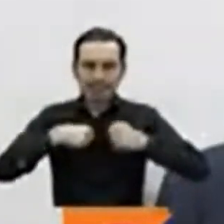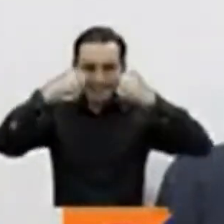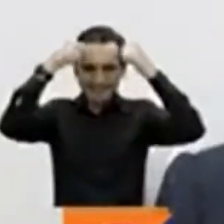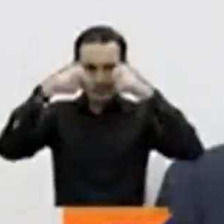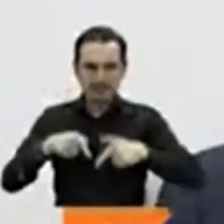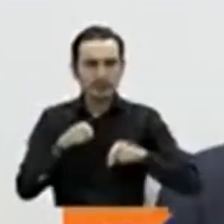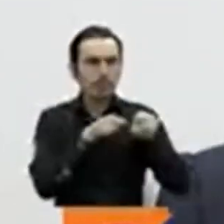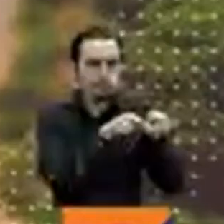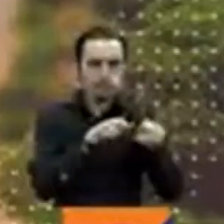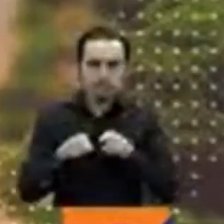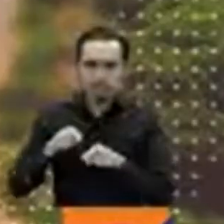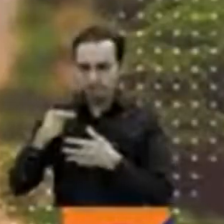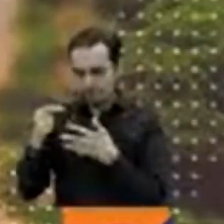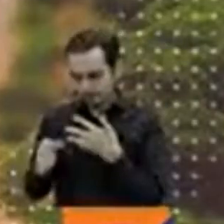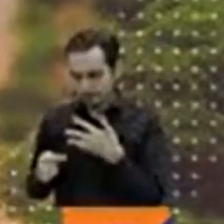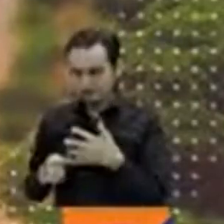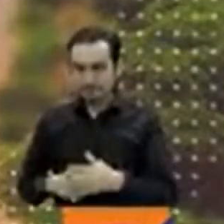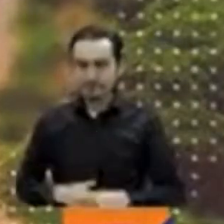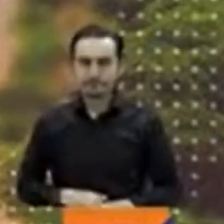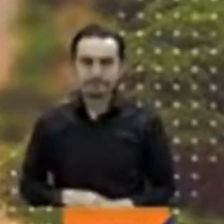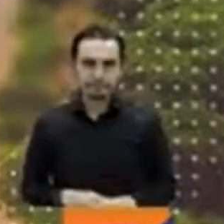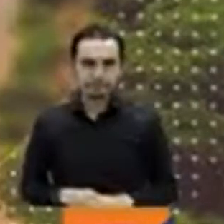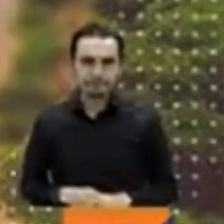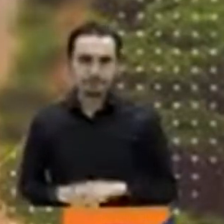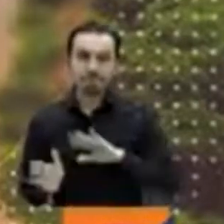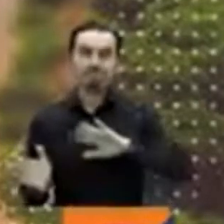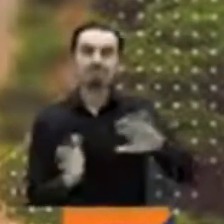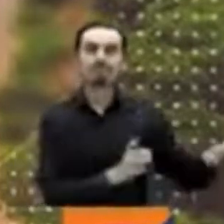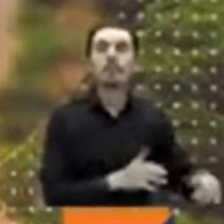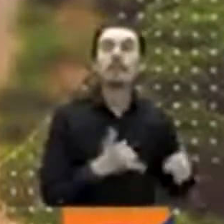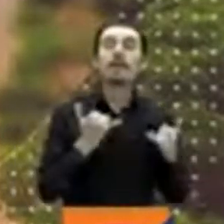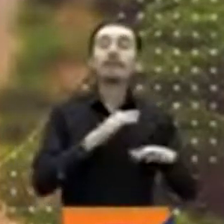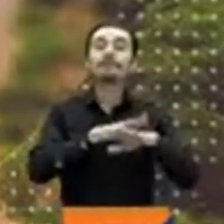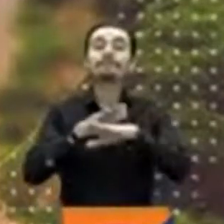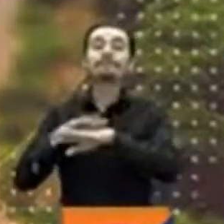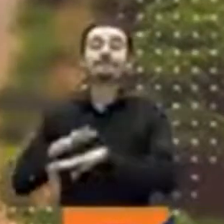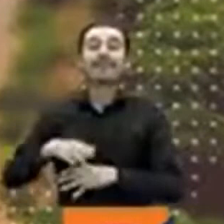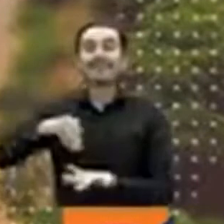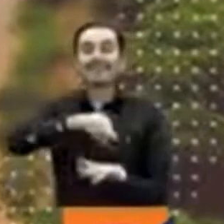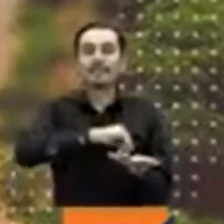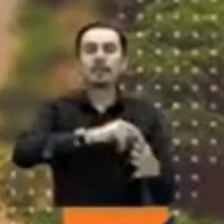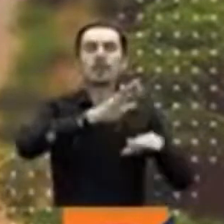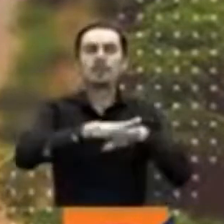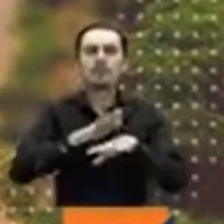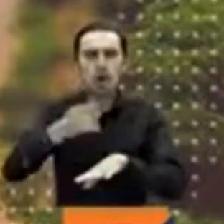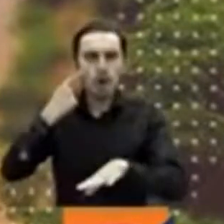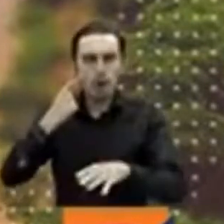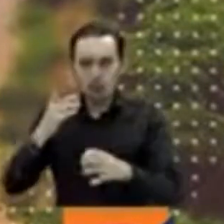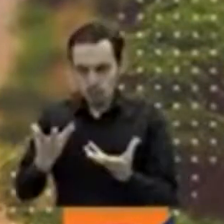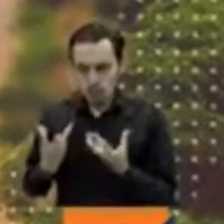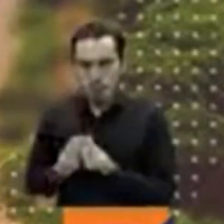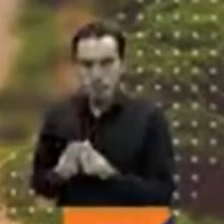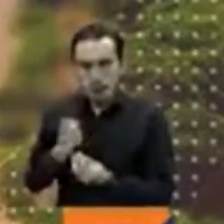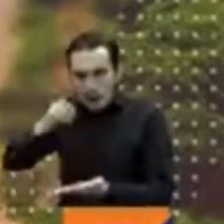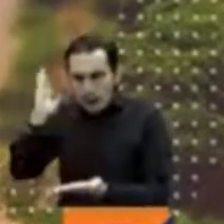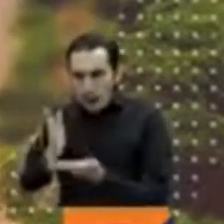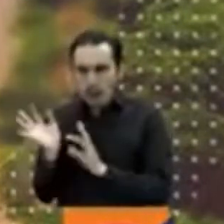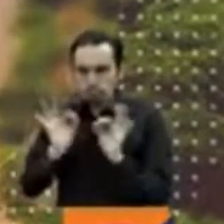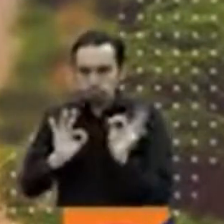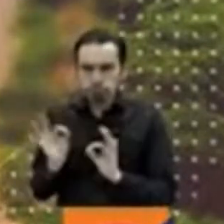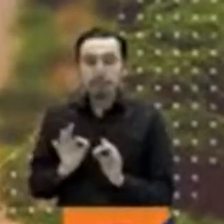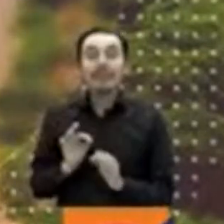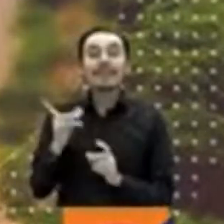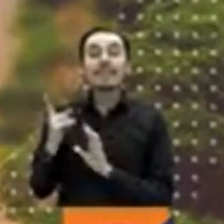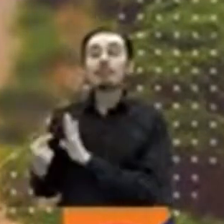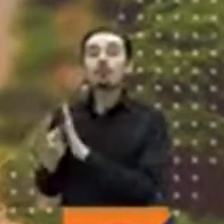en estas áreas. Autoridades del Atlántico, funcionarios de Unidad Nacional para la Gestión del Riesgo y representantes del Ministerio